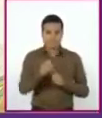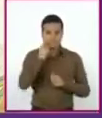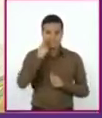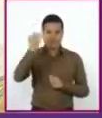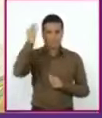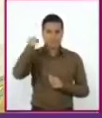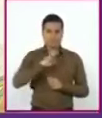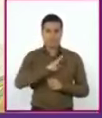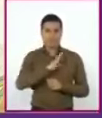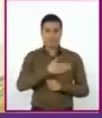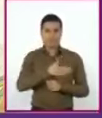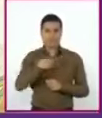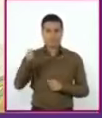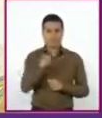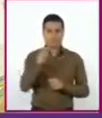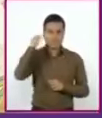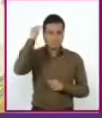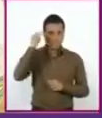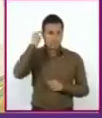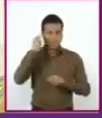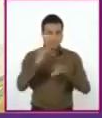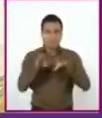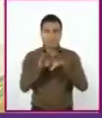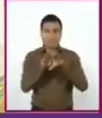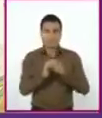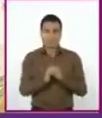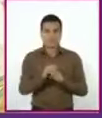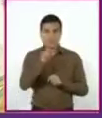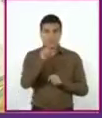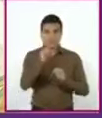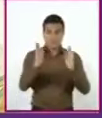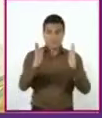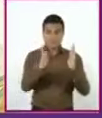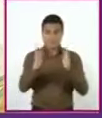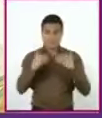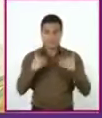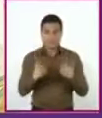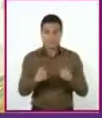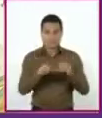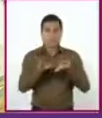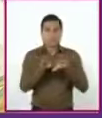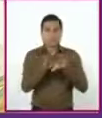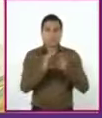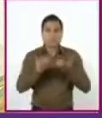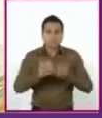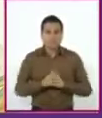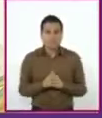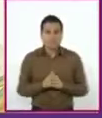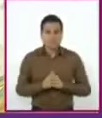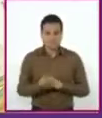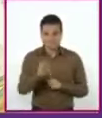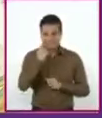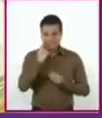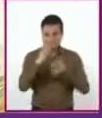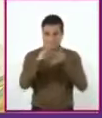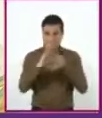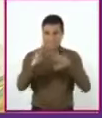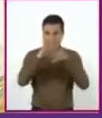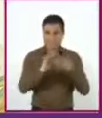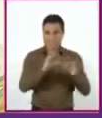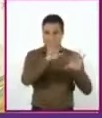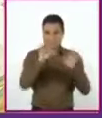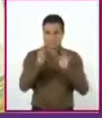virreinato de la Nueva España. Para entender este periodo de la historia de nuestro país, destacaremos algunas